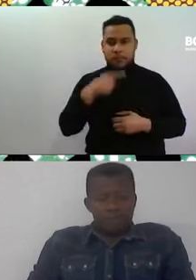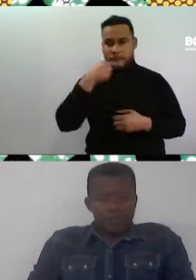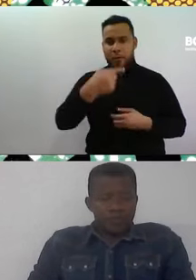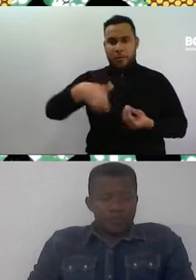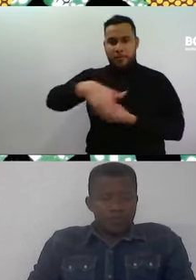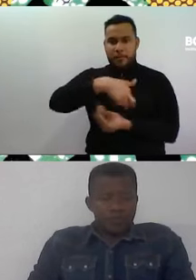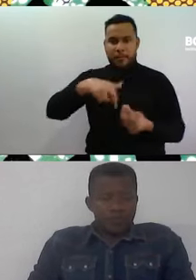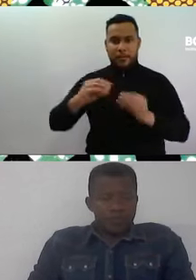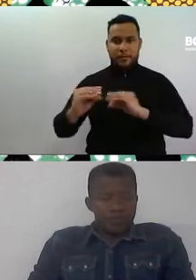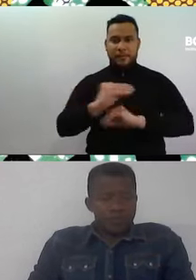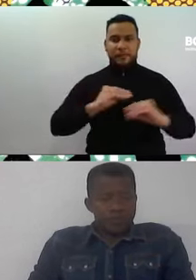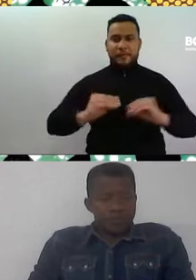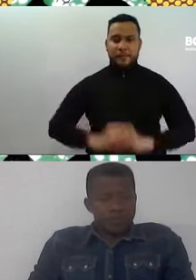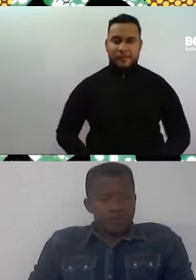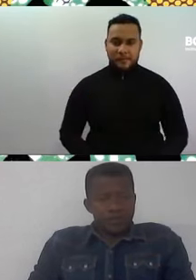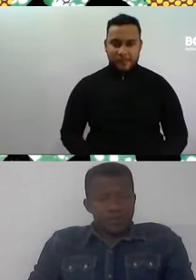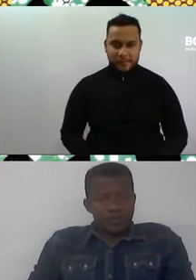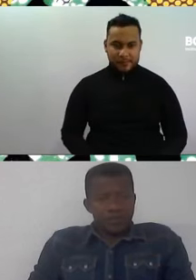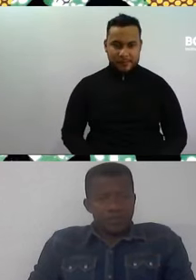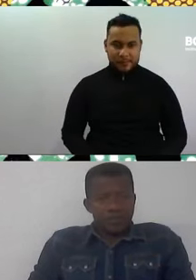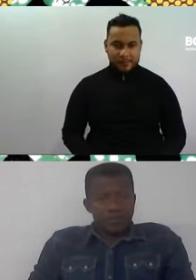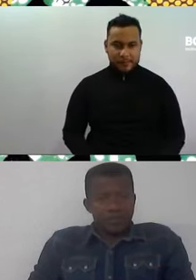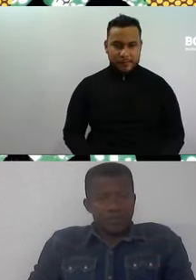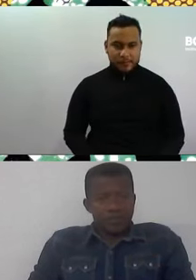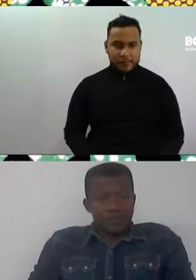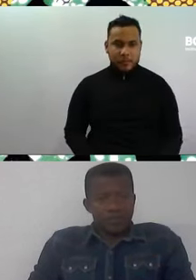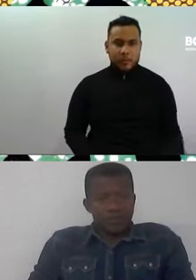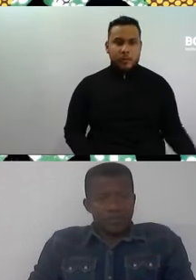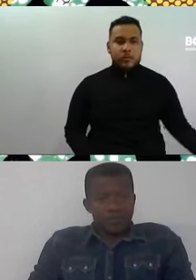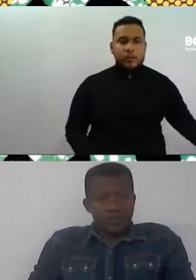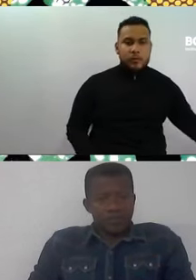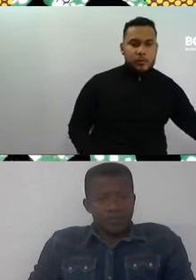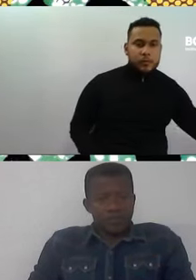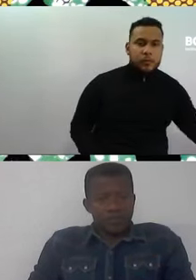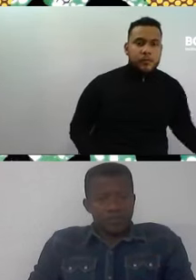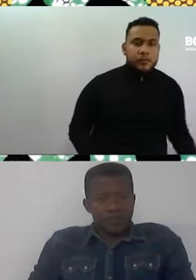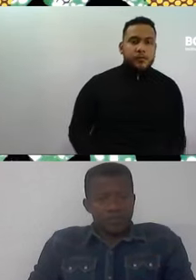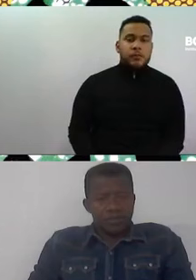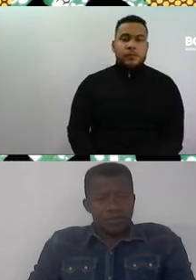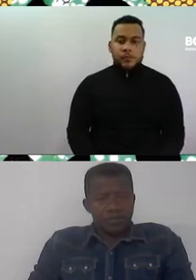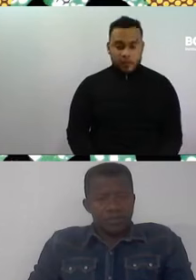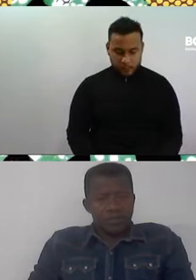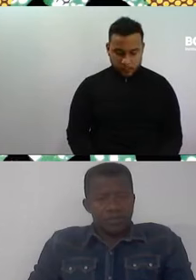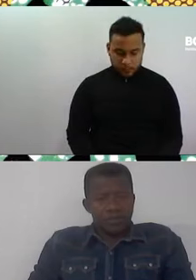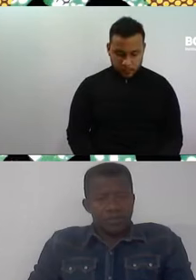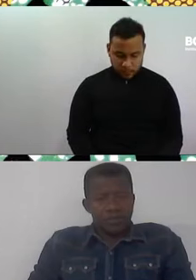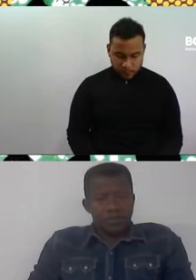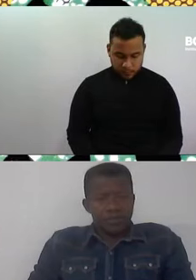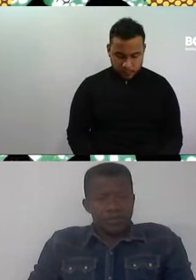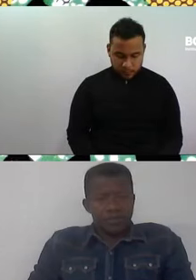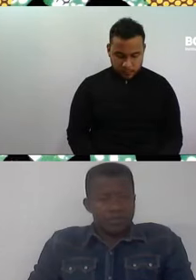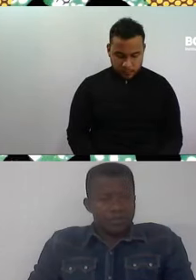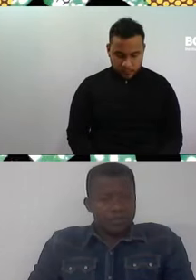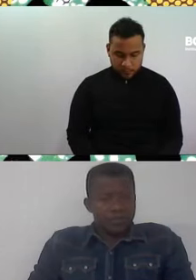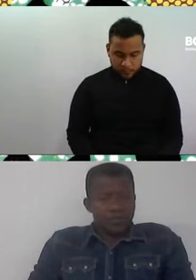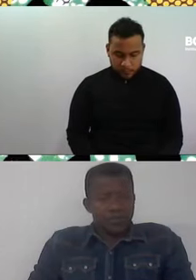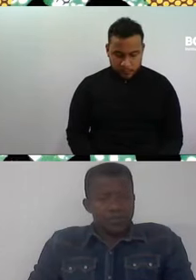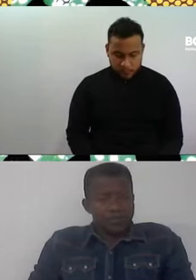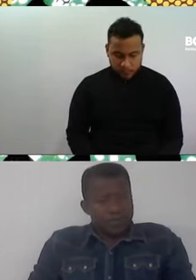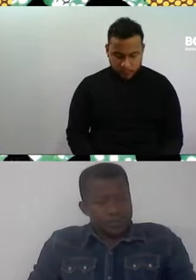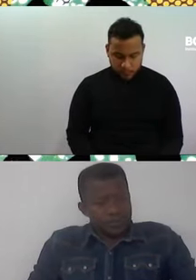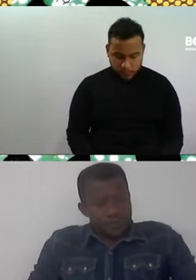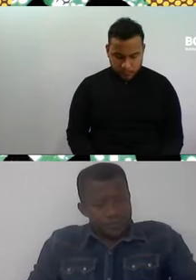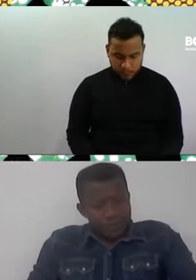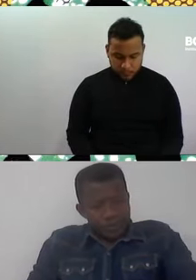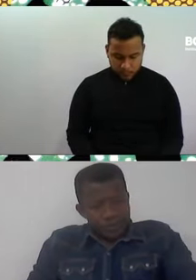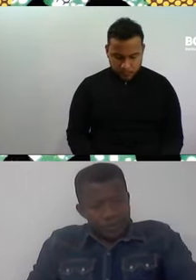loco que topan de calla. Si está pipita mucho, visa mi pipoleres, ah, ya está ahí. Si vas a querer,